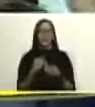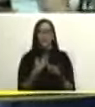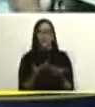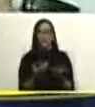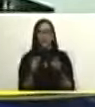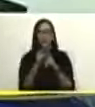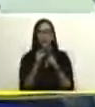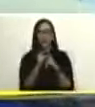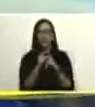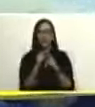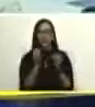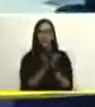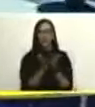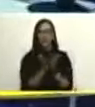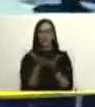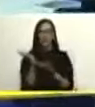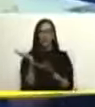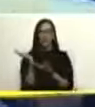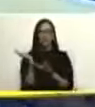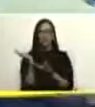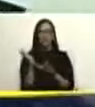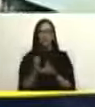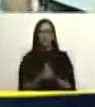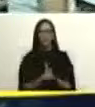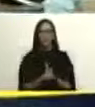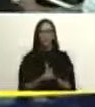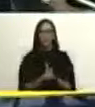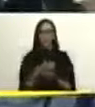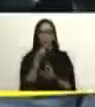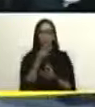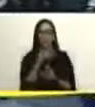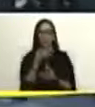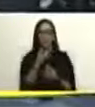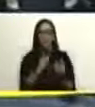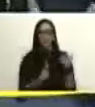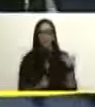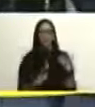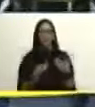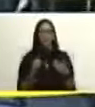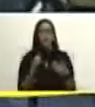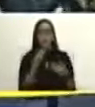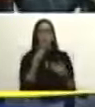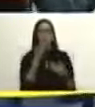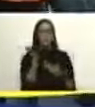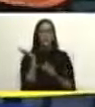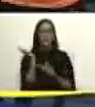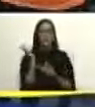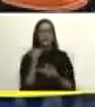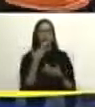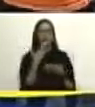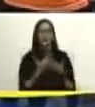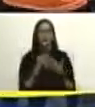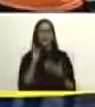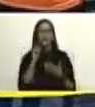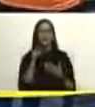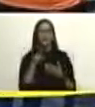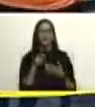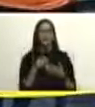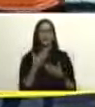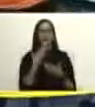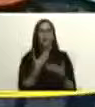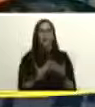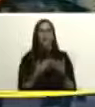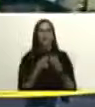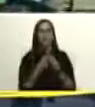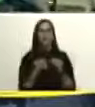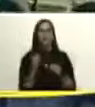María Ángel Caicedo, presidente. Buenas tardes, presidente. Bueno, como está viendo, gracias a usted y gracias a